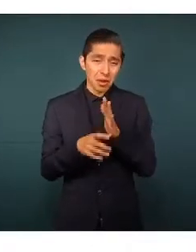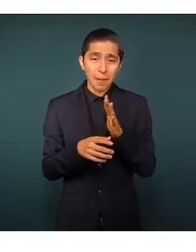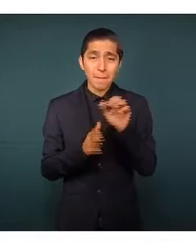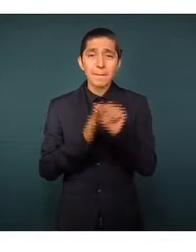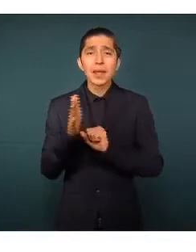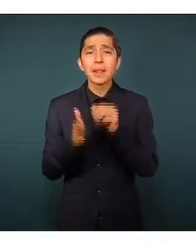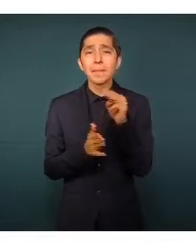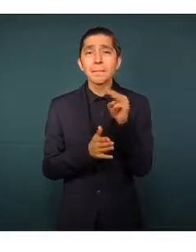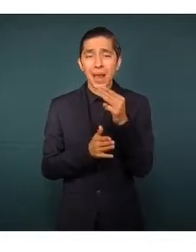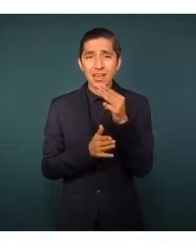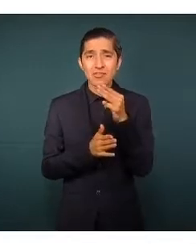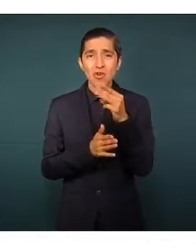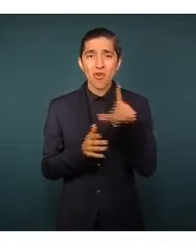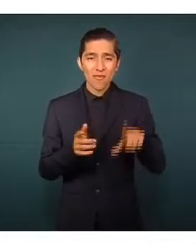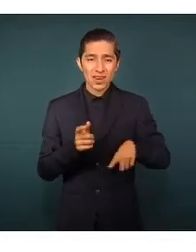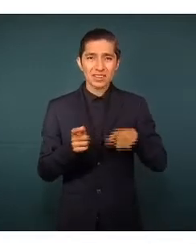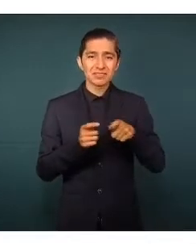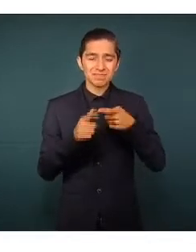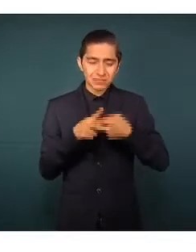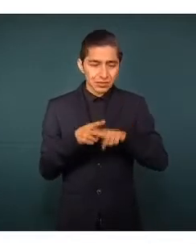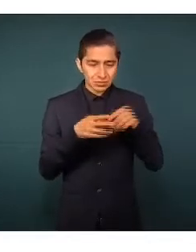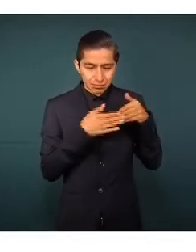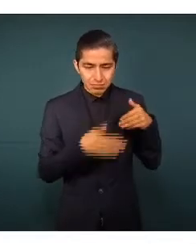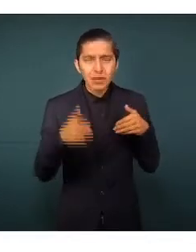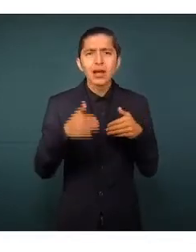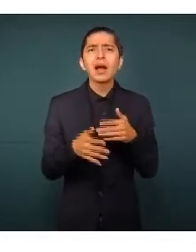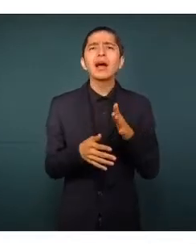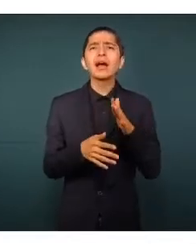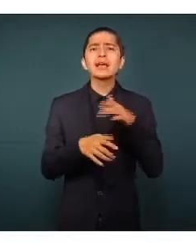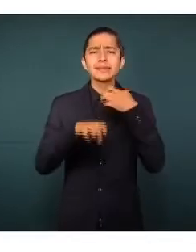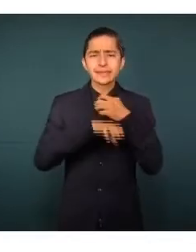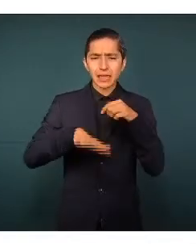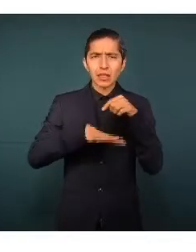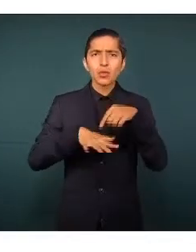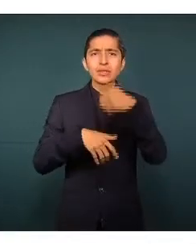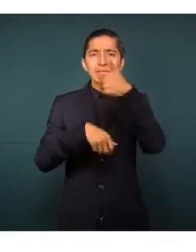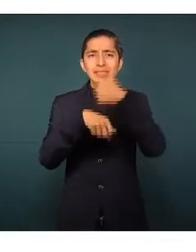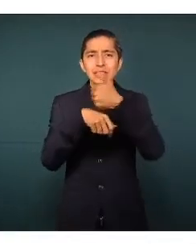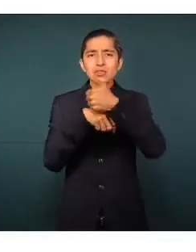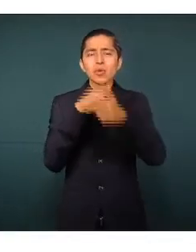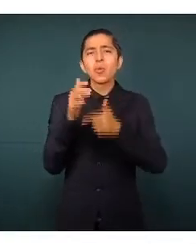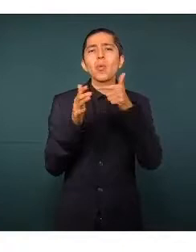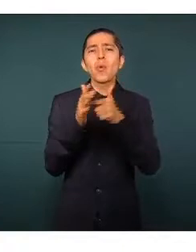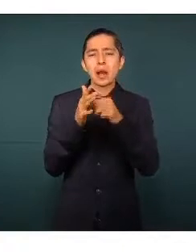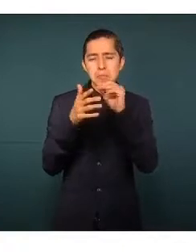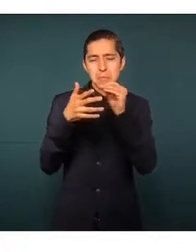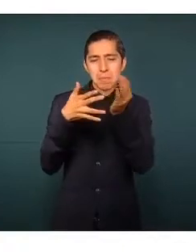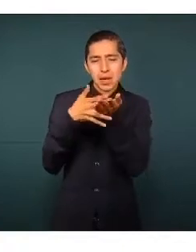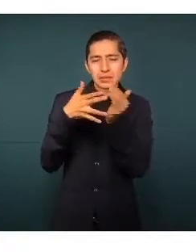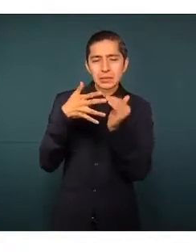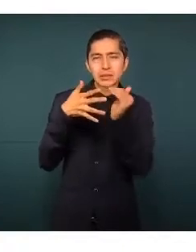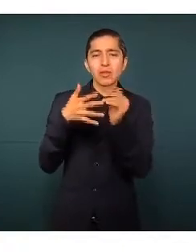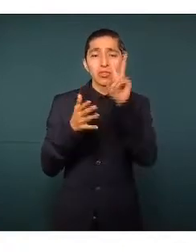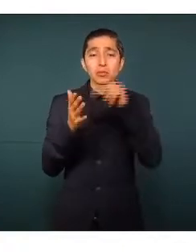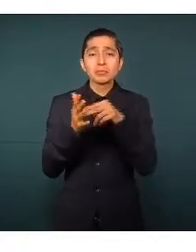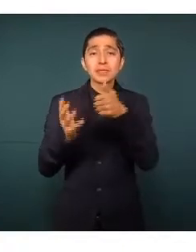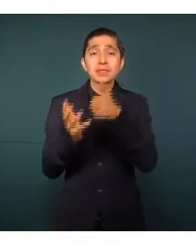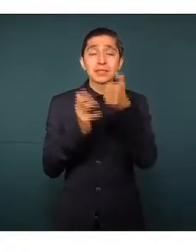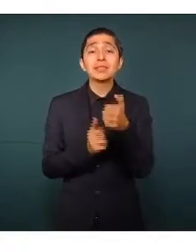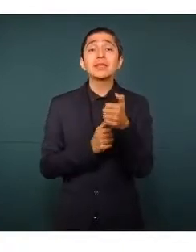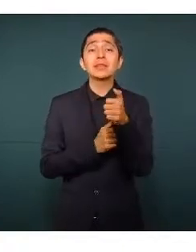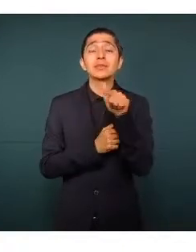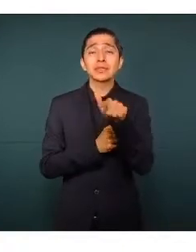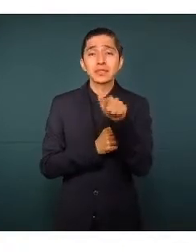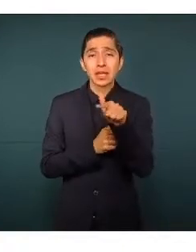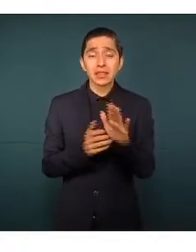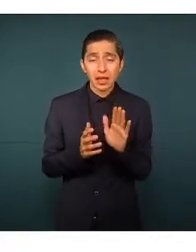mayo, el Estado tiene el 6º lugar, arriba de la media, con 2,617